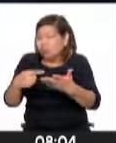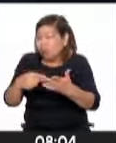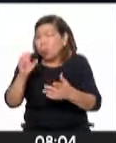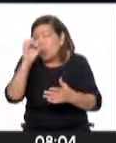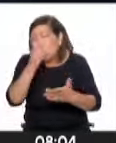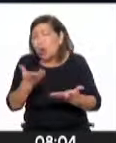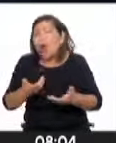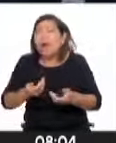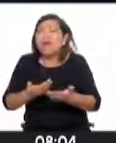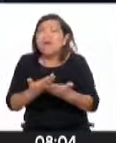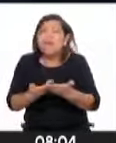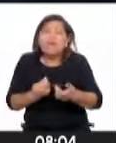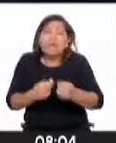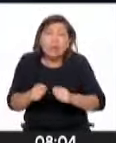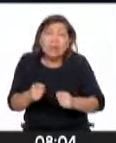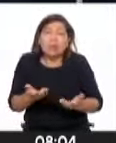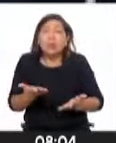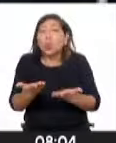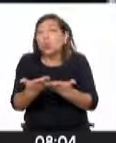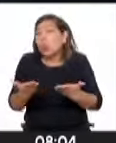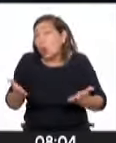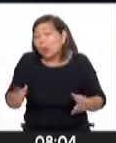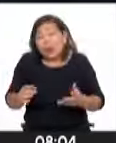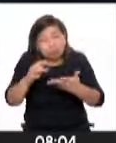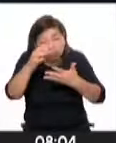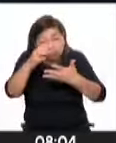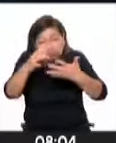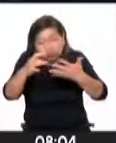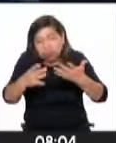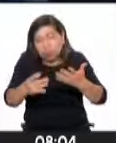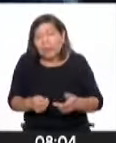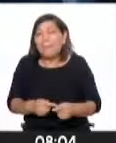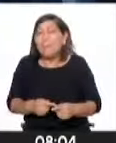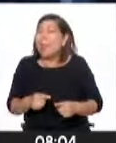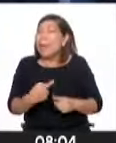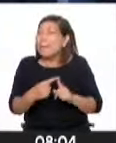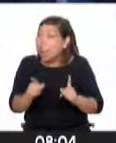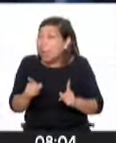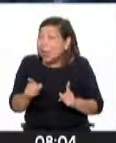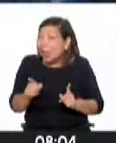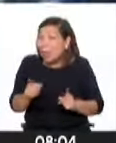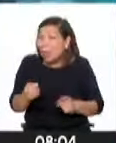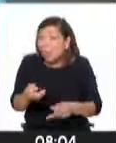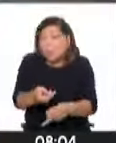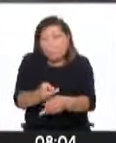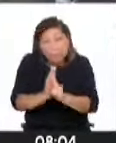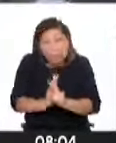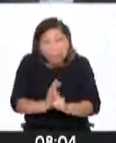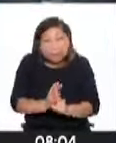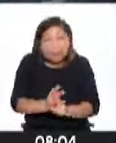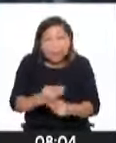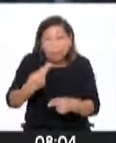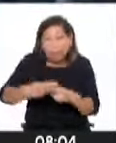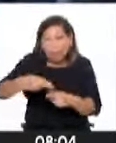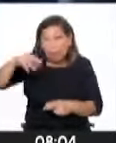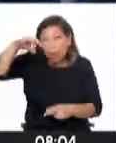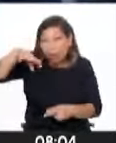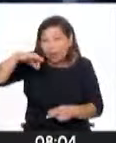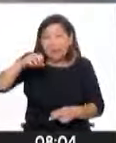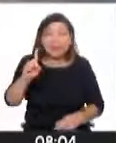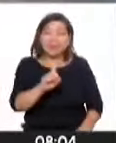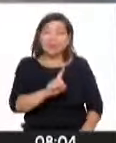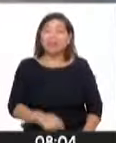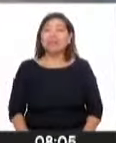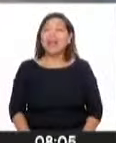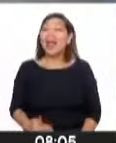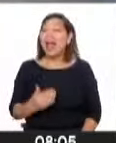de vender cosas que ya no uso. No sé, se puede manejar. Hay que buscar la forma de evitar estas bandas, ¿no?